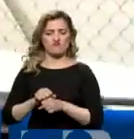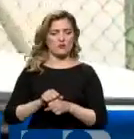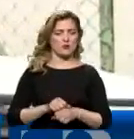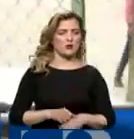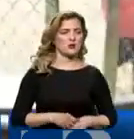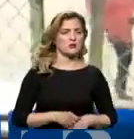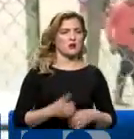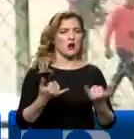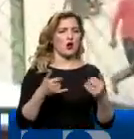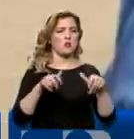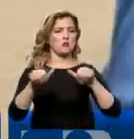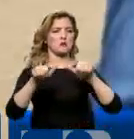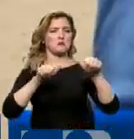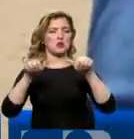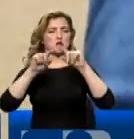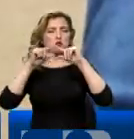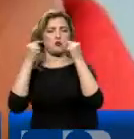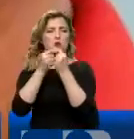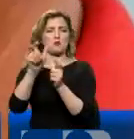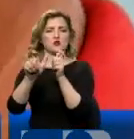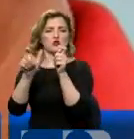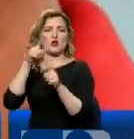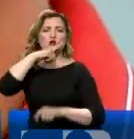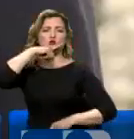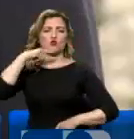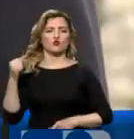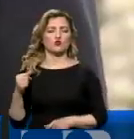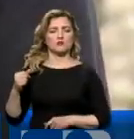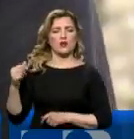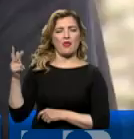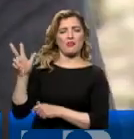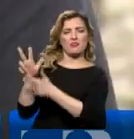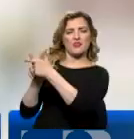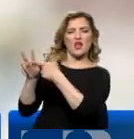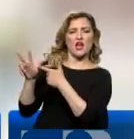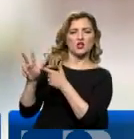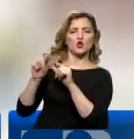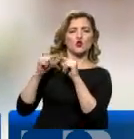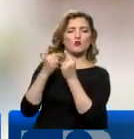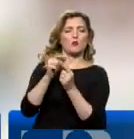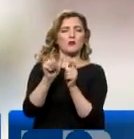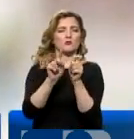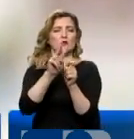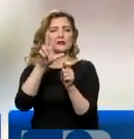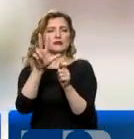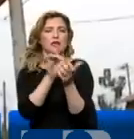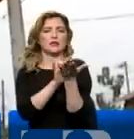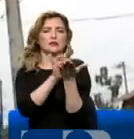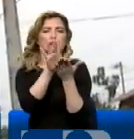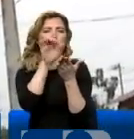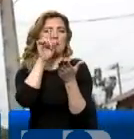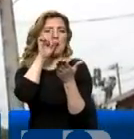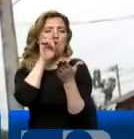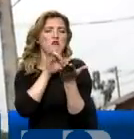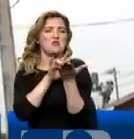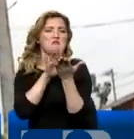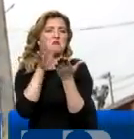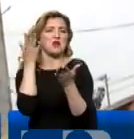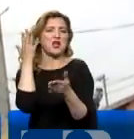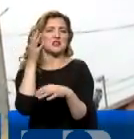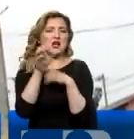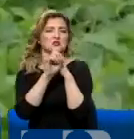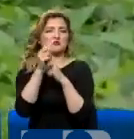administrativos iván cesar y víctor pertenecen a un grupo de 23 personas que fueron desvinculadas de la hacienda en